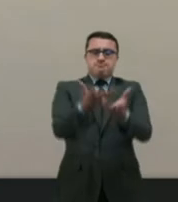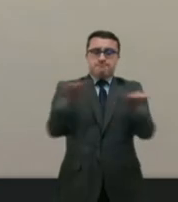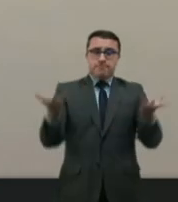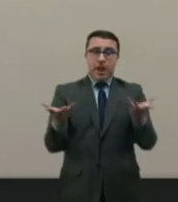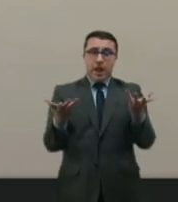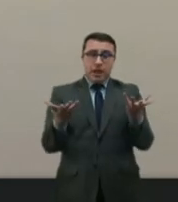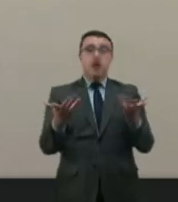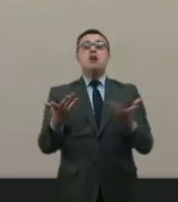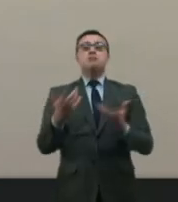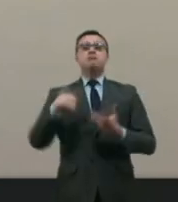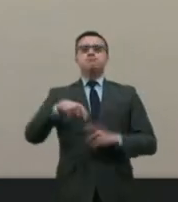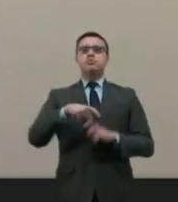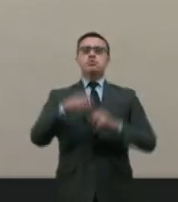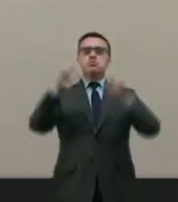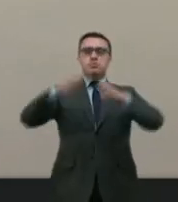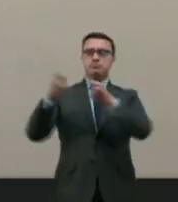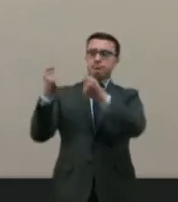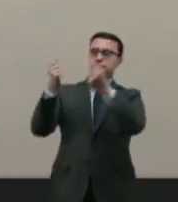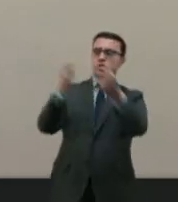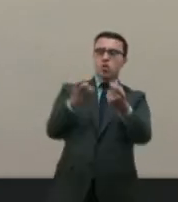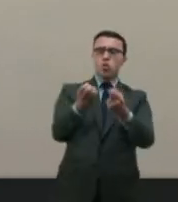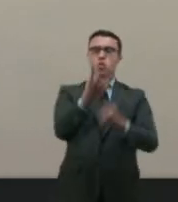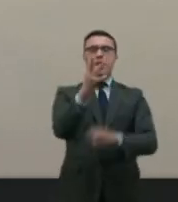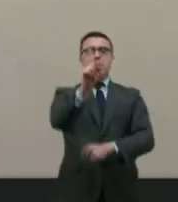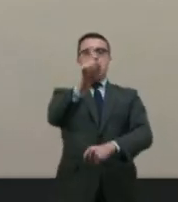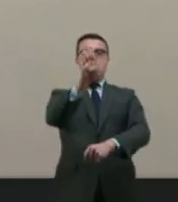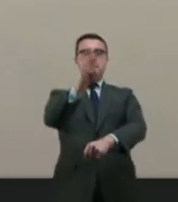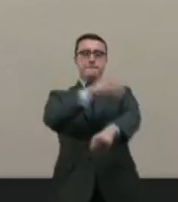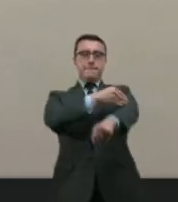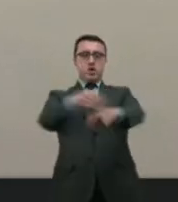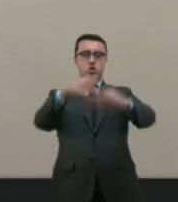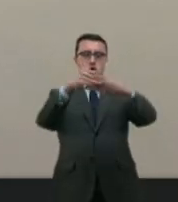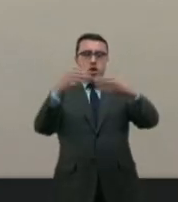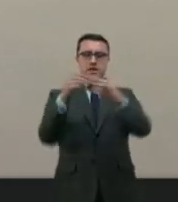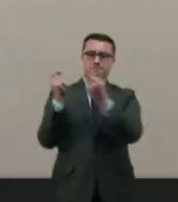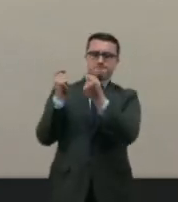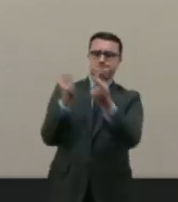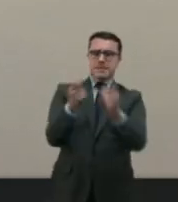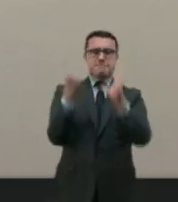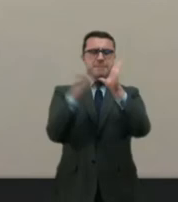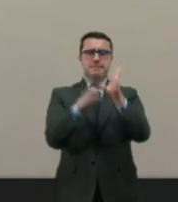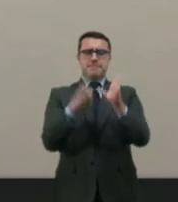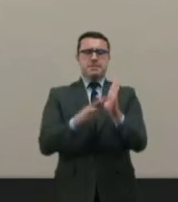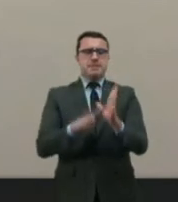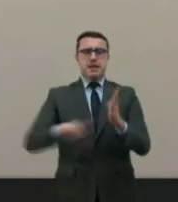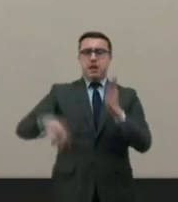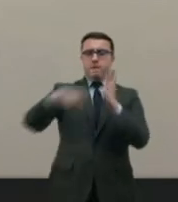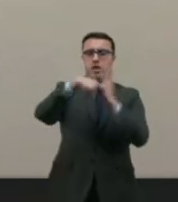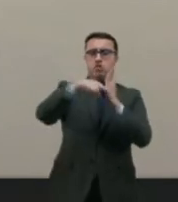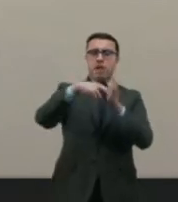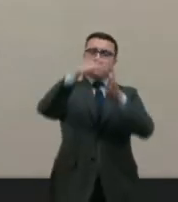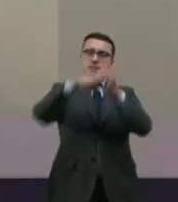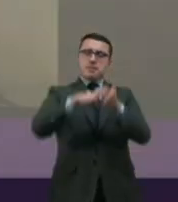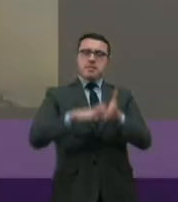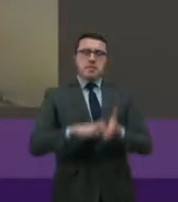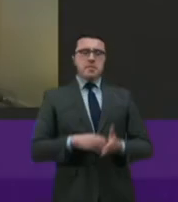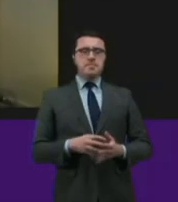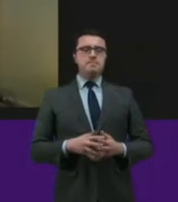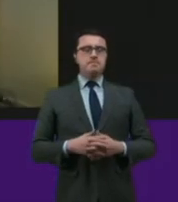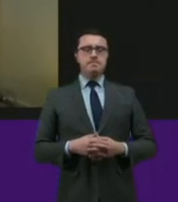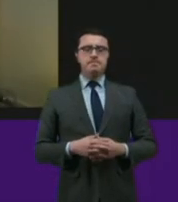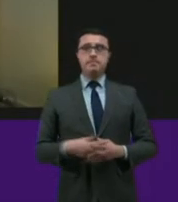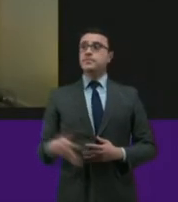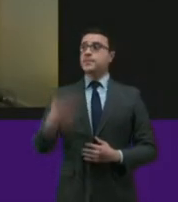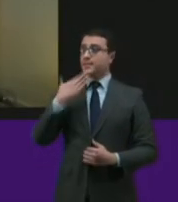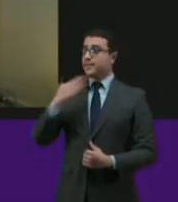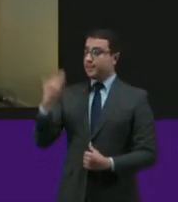hemos entregado liquidez por algo más de $1 billón Wow. En miles y miles de facturas que han descontado. Gracias,